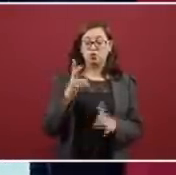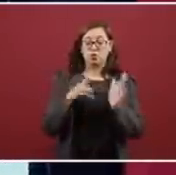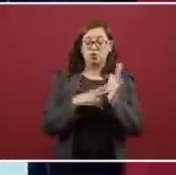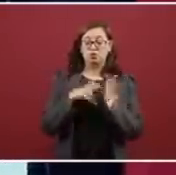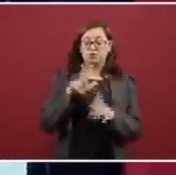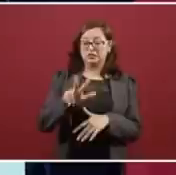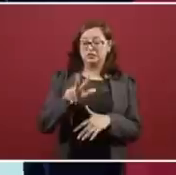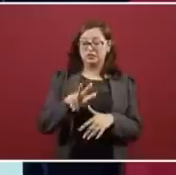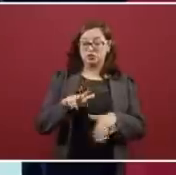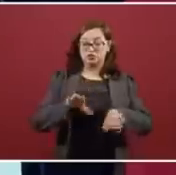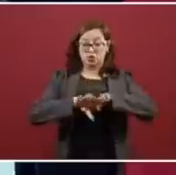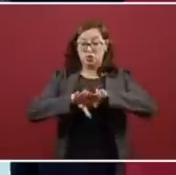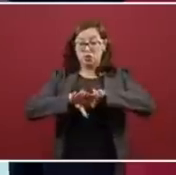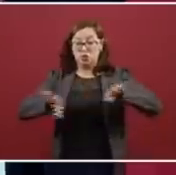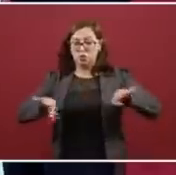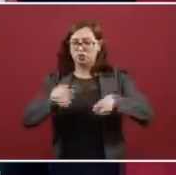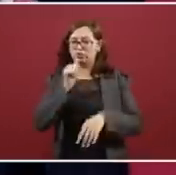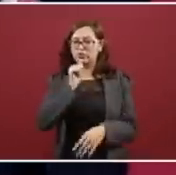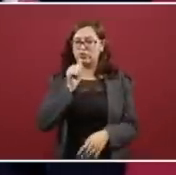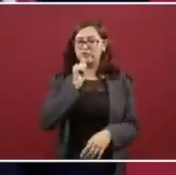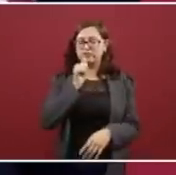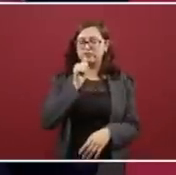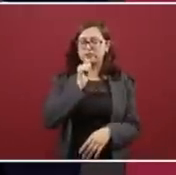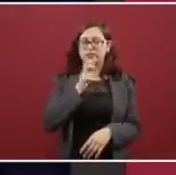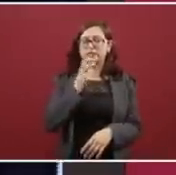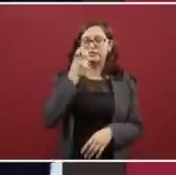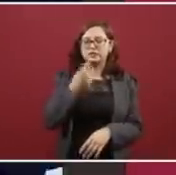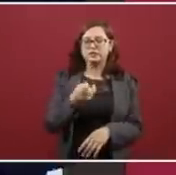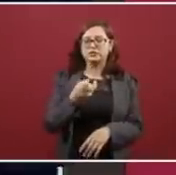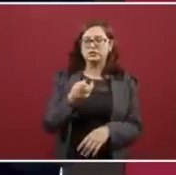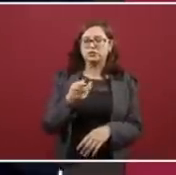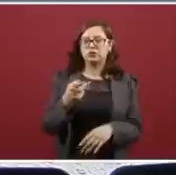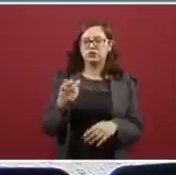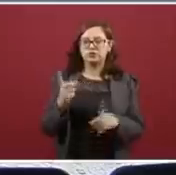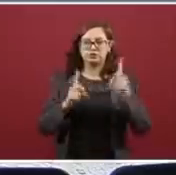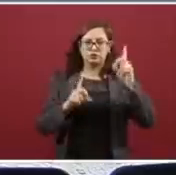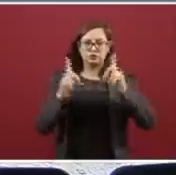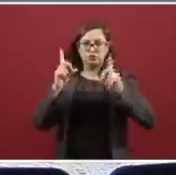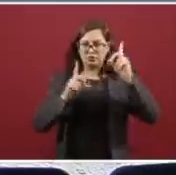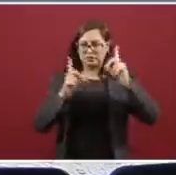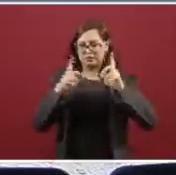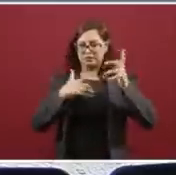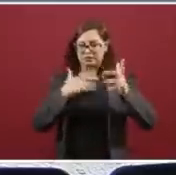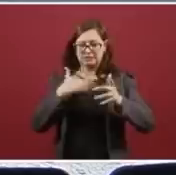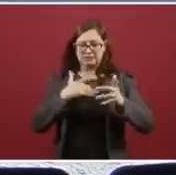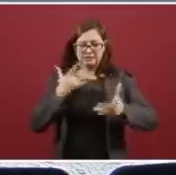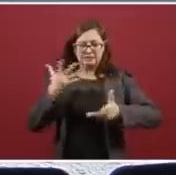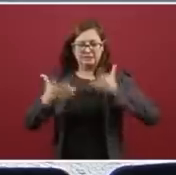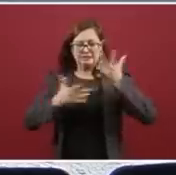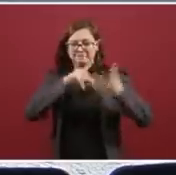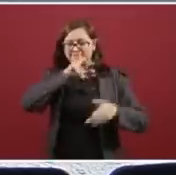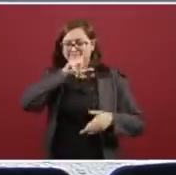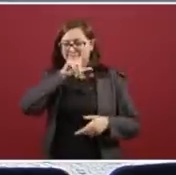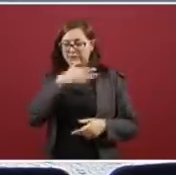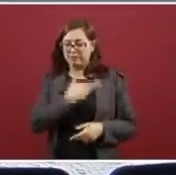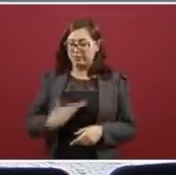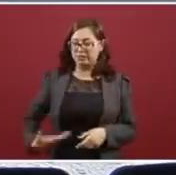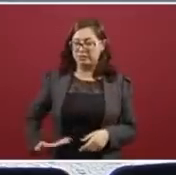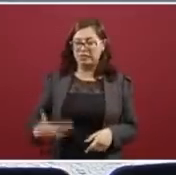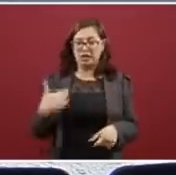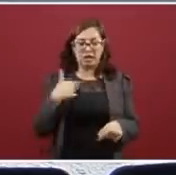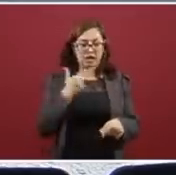2018 este es el fundamento de la inquietud que el señor presidente ha detectado en